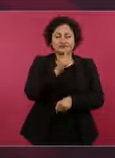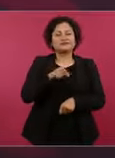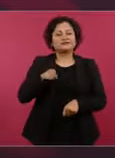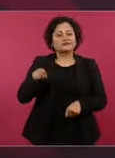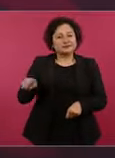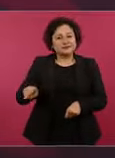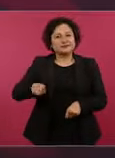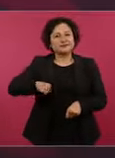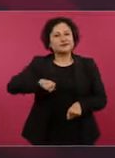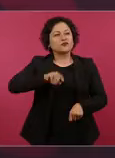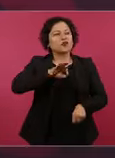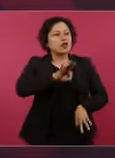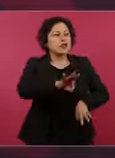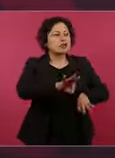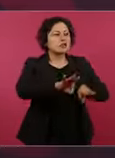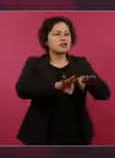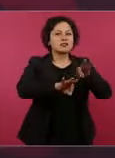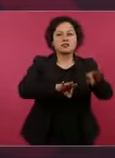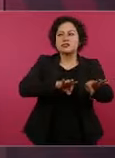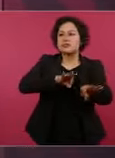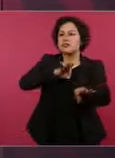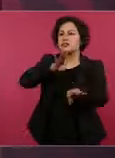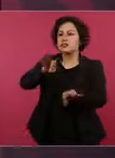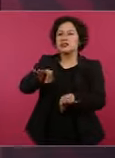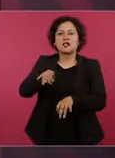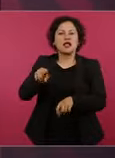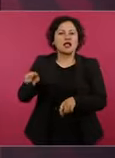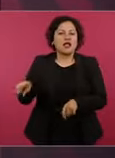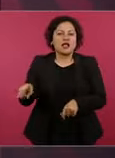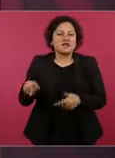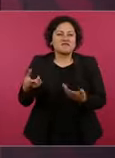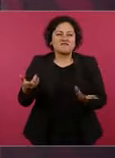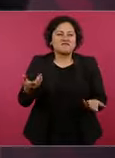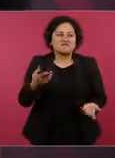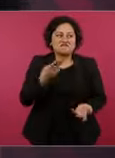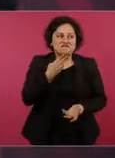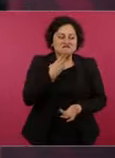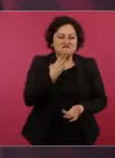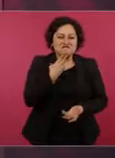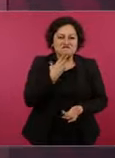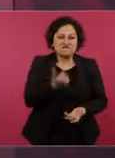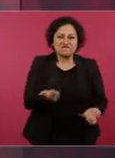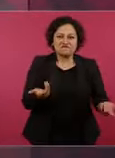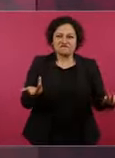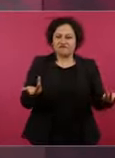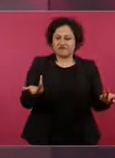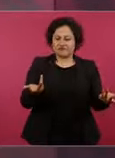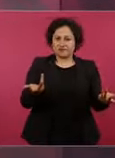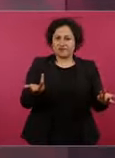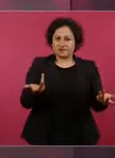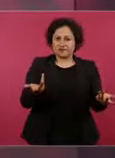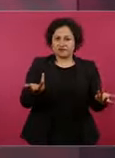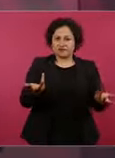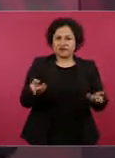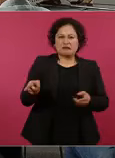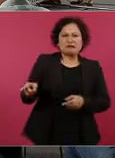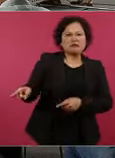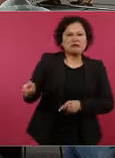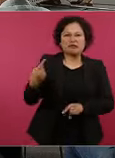afortunadamente, les está funcionando. Me refiero a los